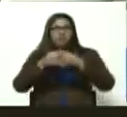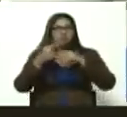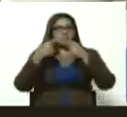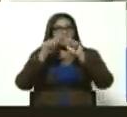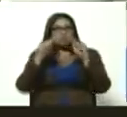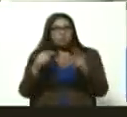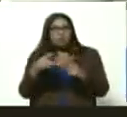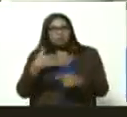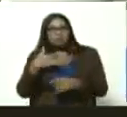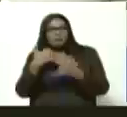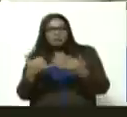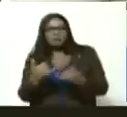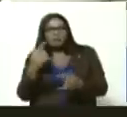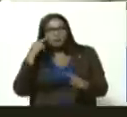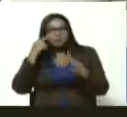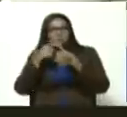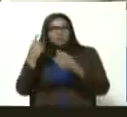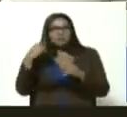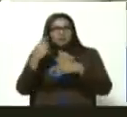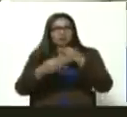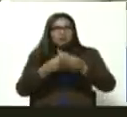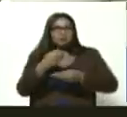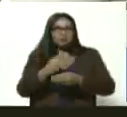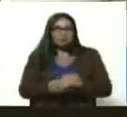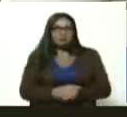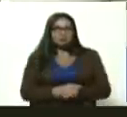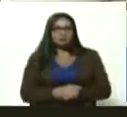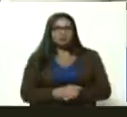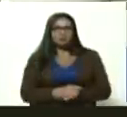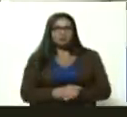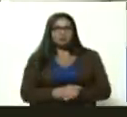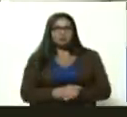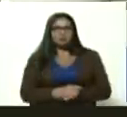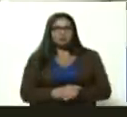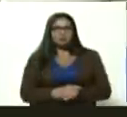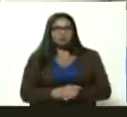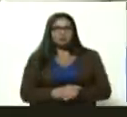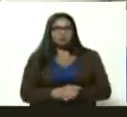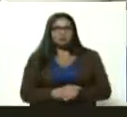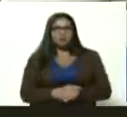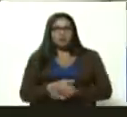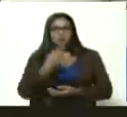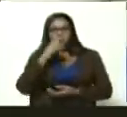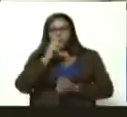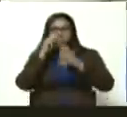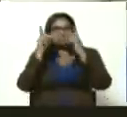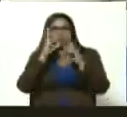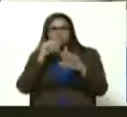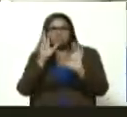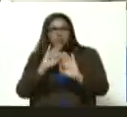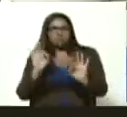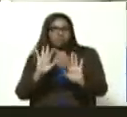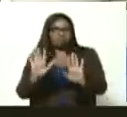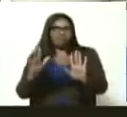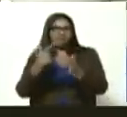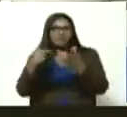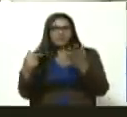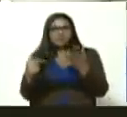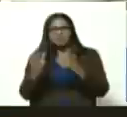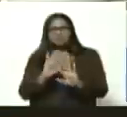sentido común indica que hay que hacer pero bueno no no no nos sorprenden están esta